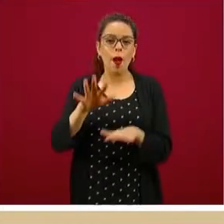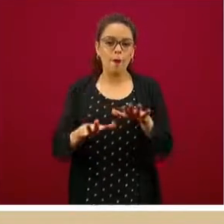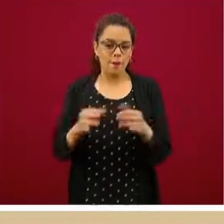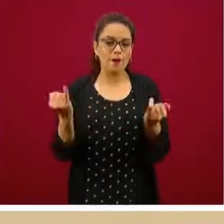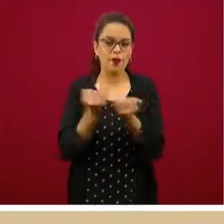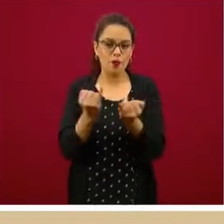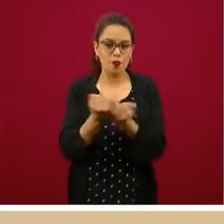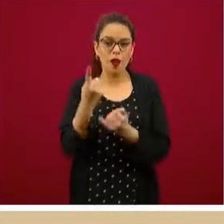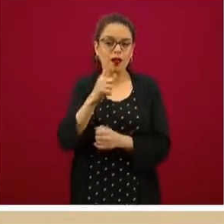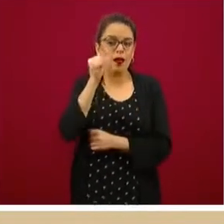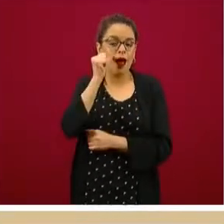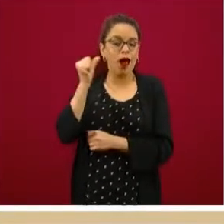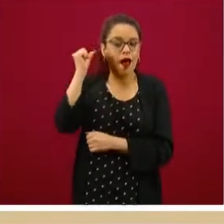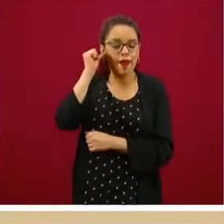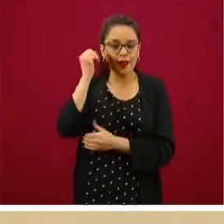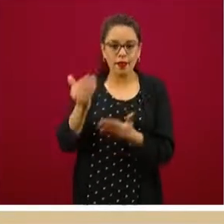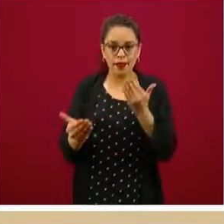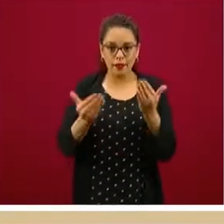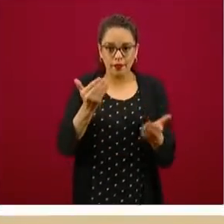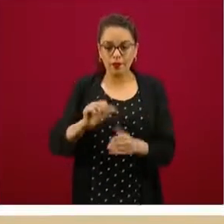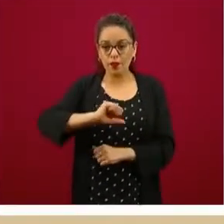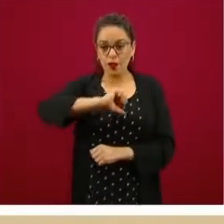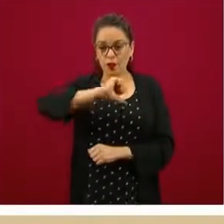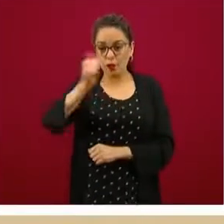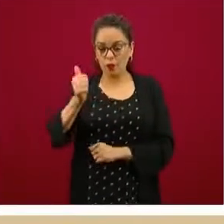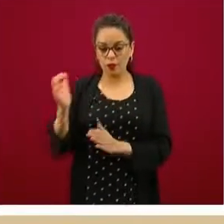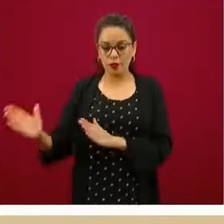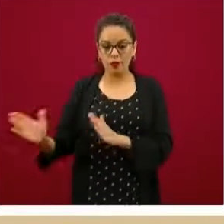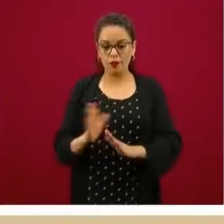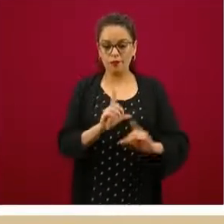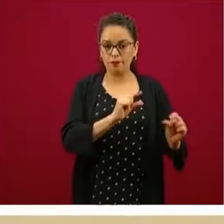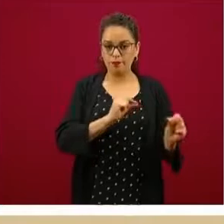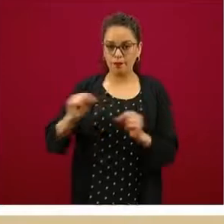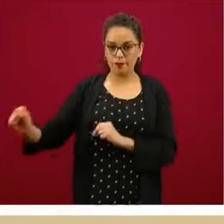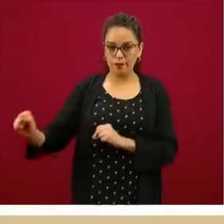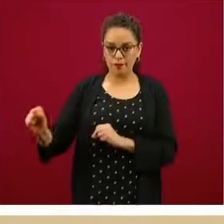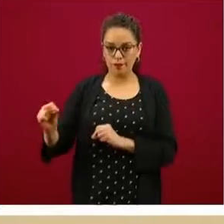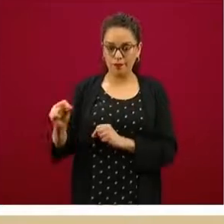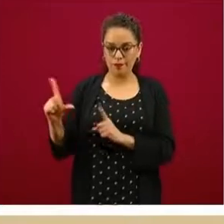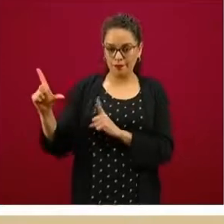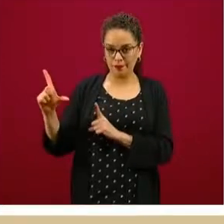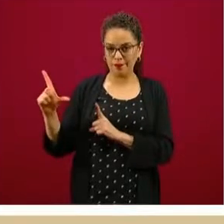ayer, y en la gráfica de columnas de la siguiente diapositiva podemos ver con mayor claridad.